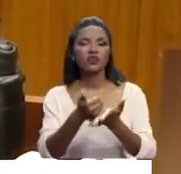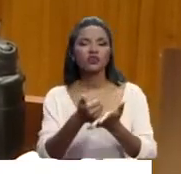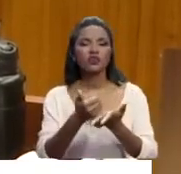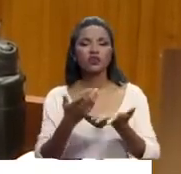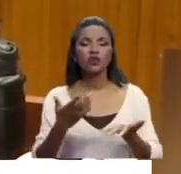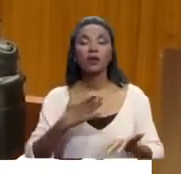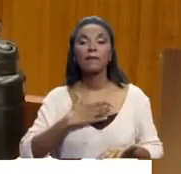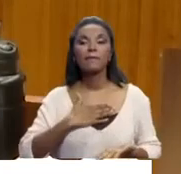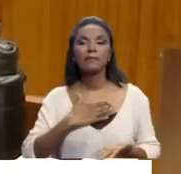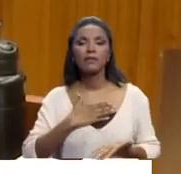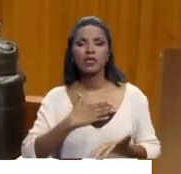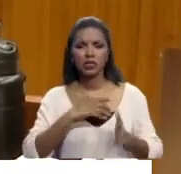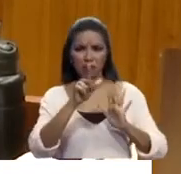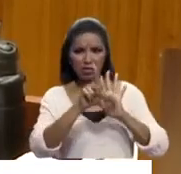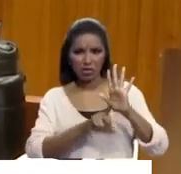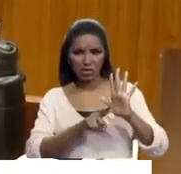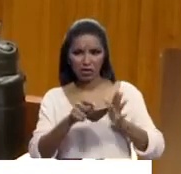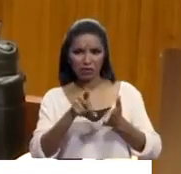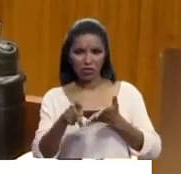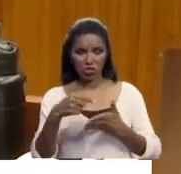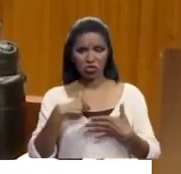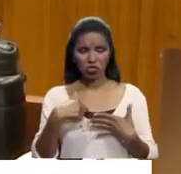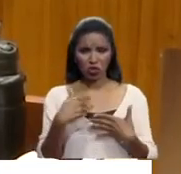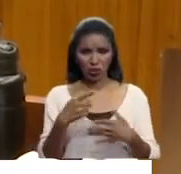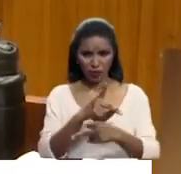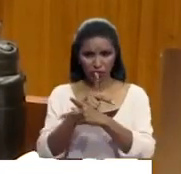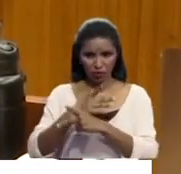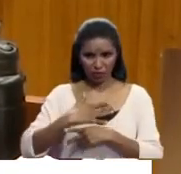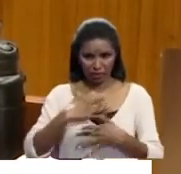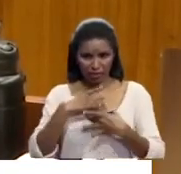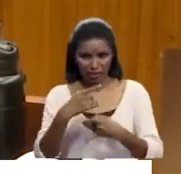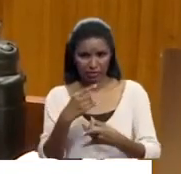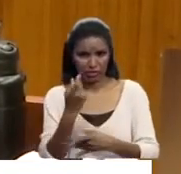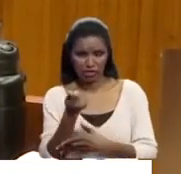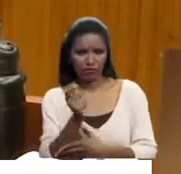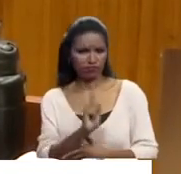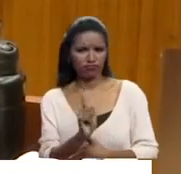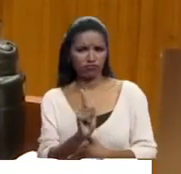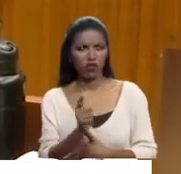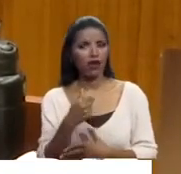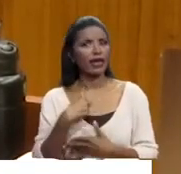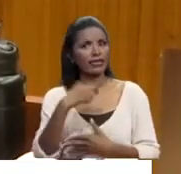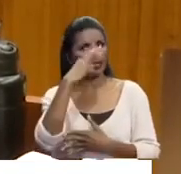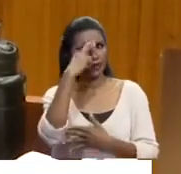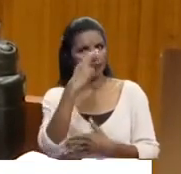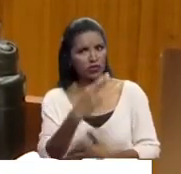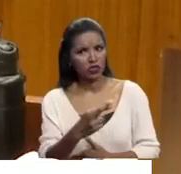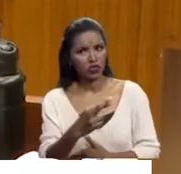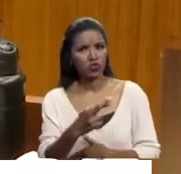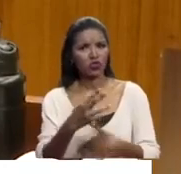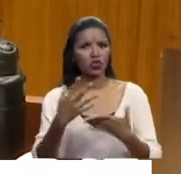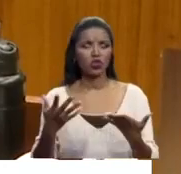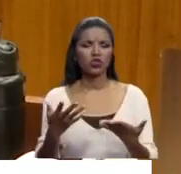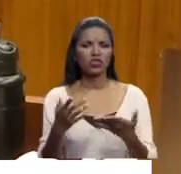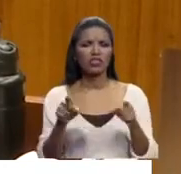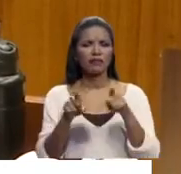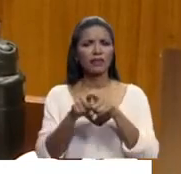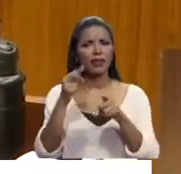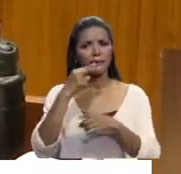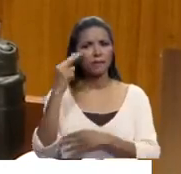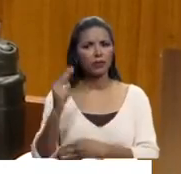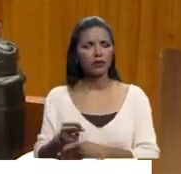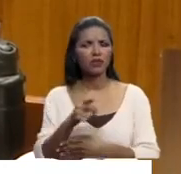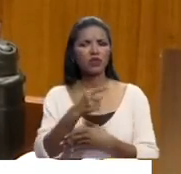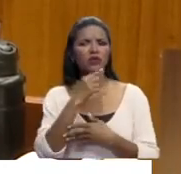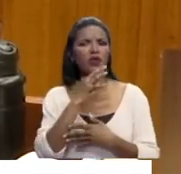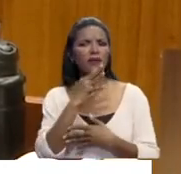mayor donante de campaña. Yo protejo los intereses económicos. Hay que ser respetuoso, hay que ser cínico y hay que ser hipócrita para de